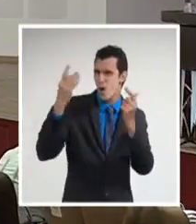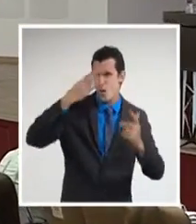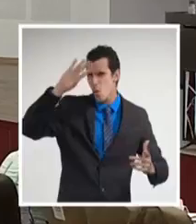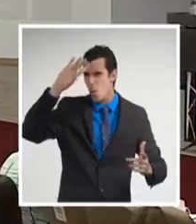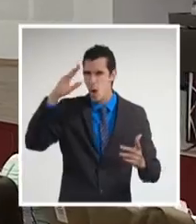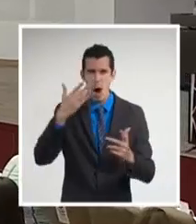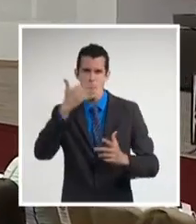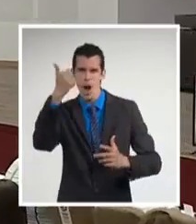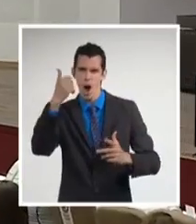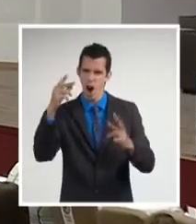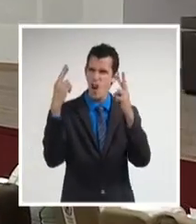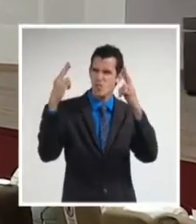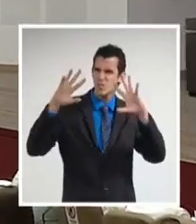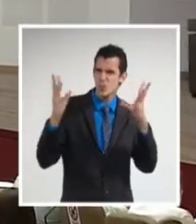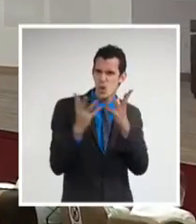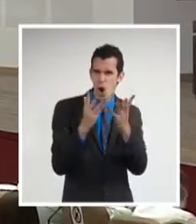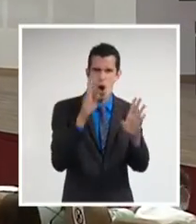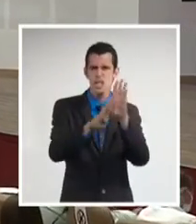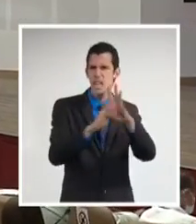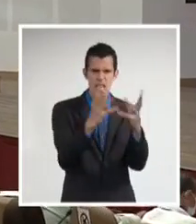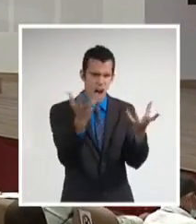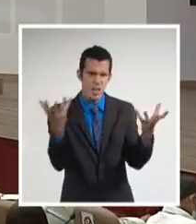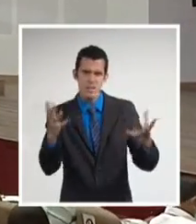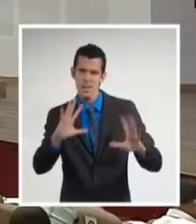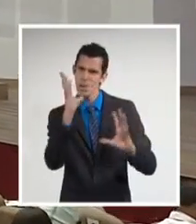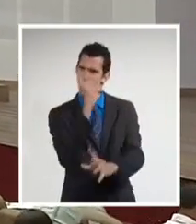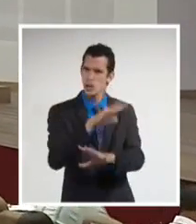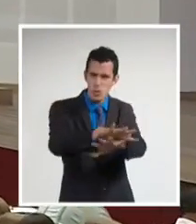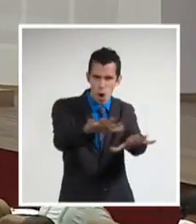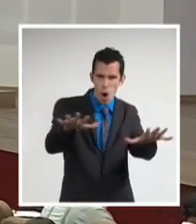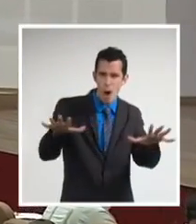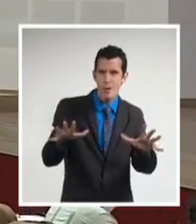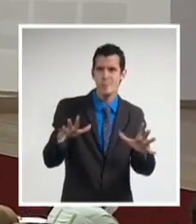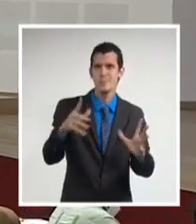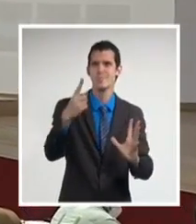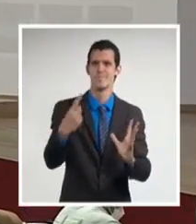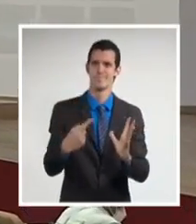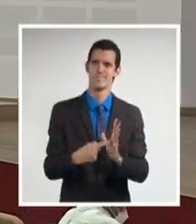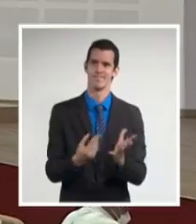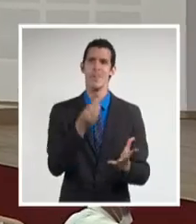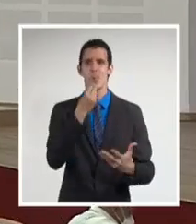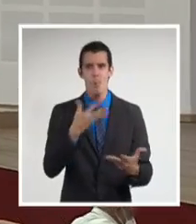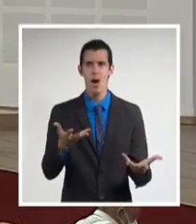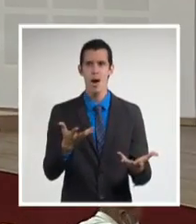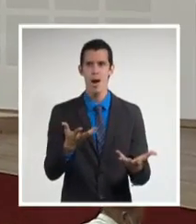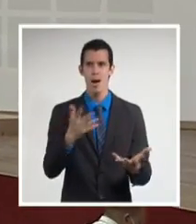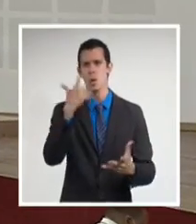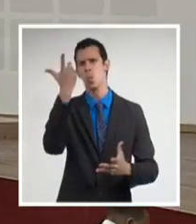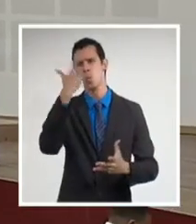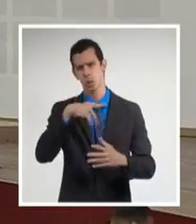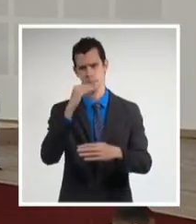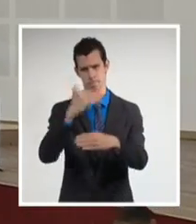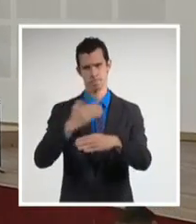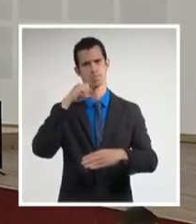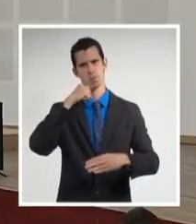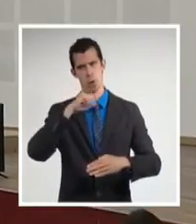requieren urgencia, pero cualquier intento de juzgarnos exige en primer lugar un análisis de lo que Cuba puede